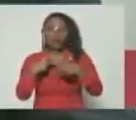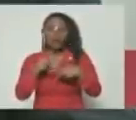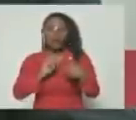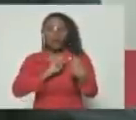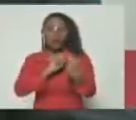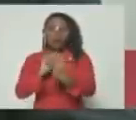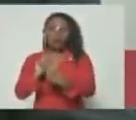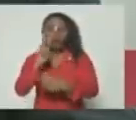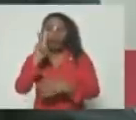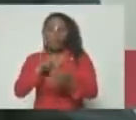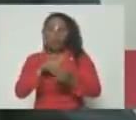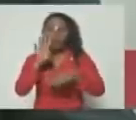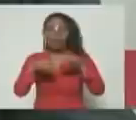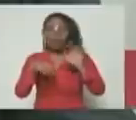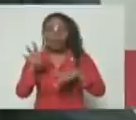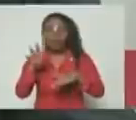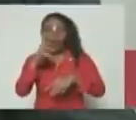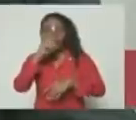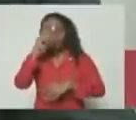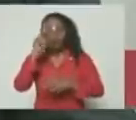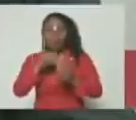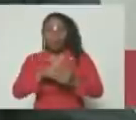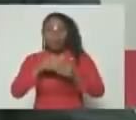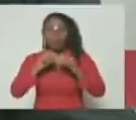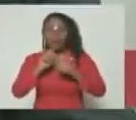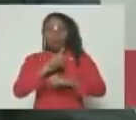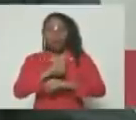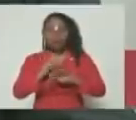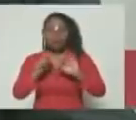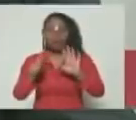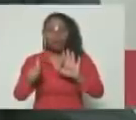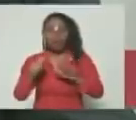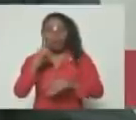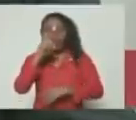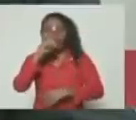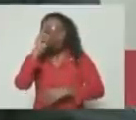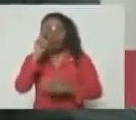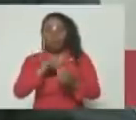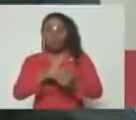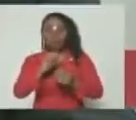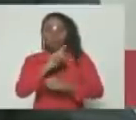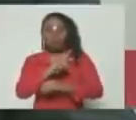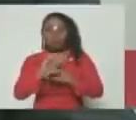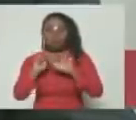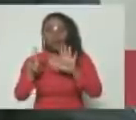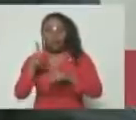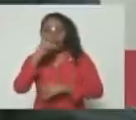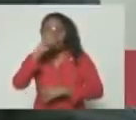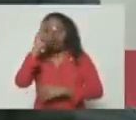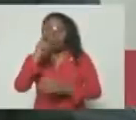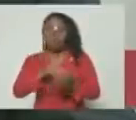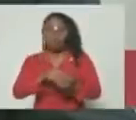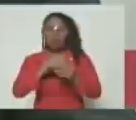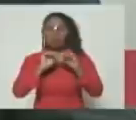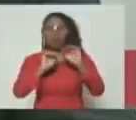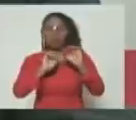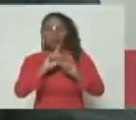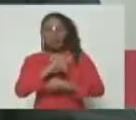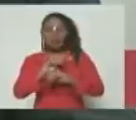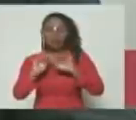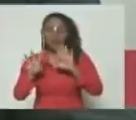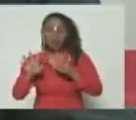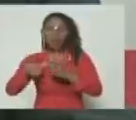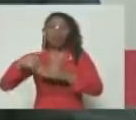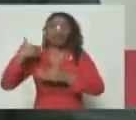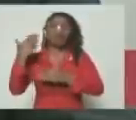año 2014, en el año 2016, en el año 2017, en el año 2019 y luego